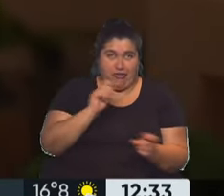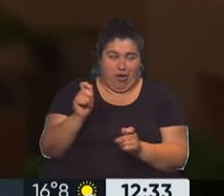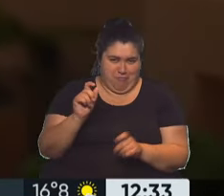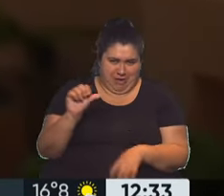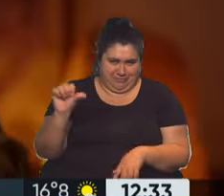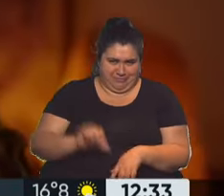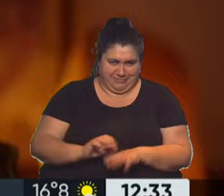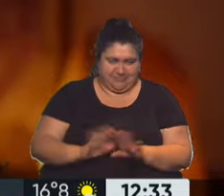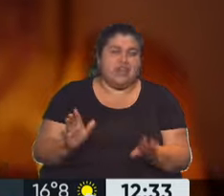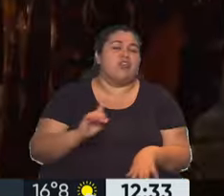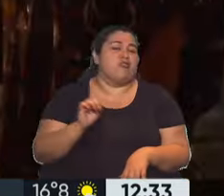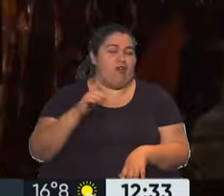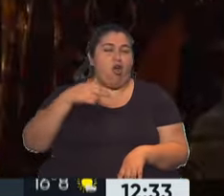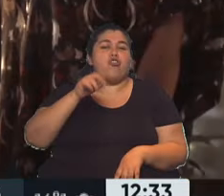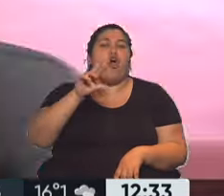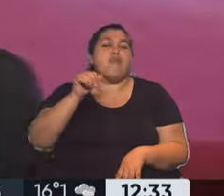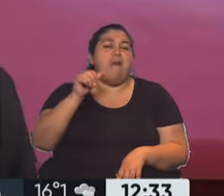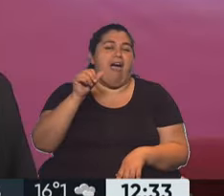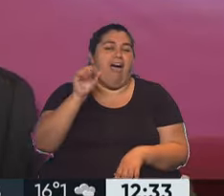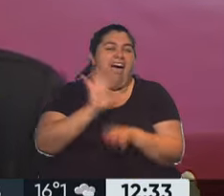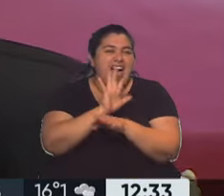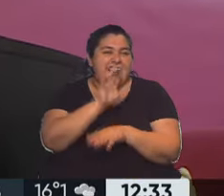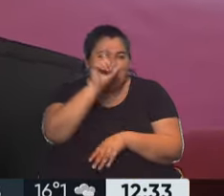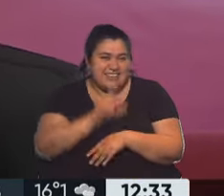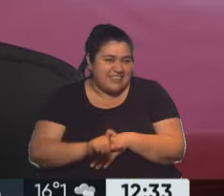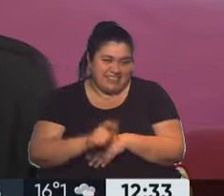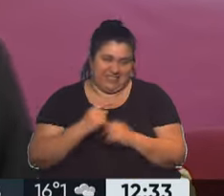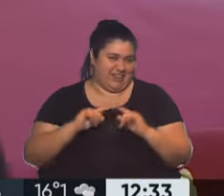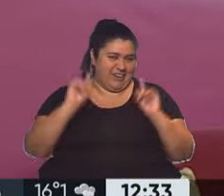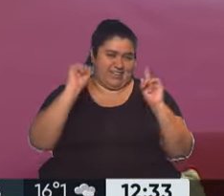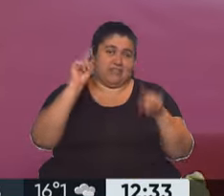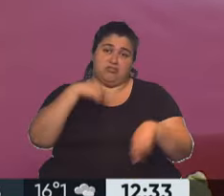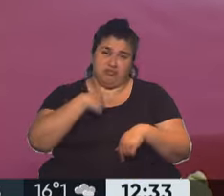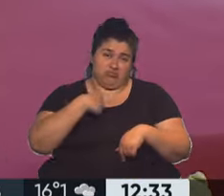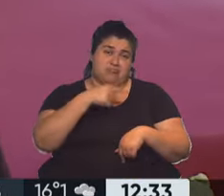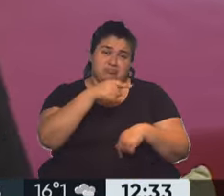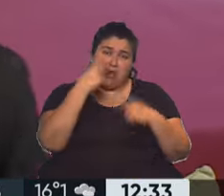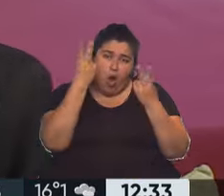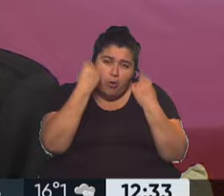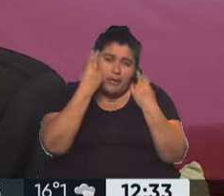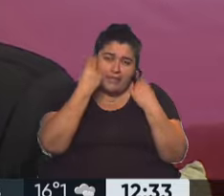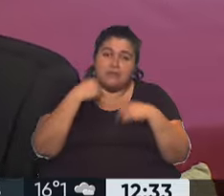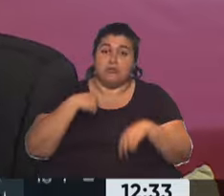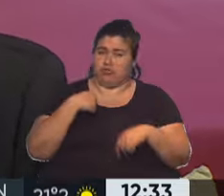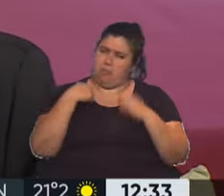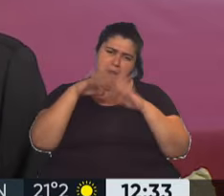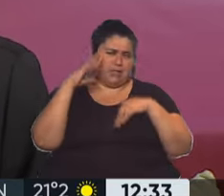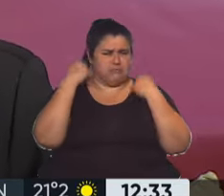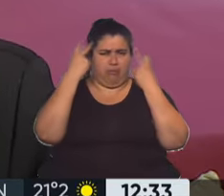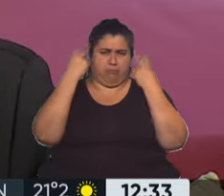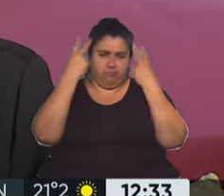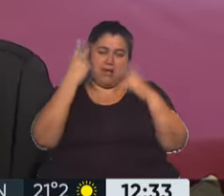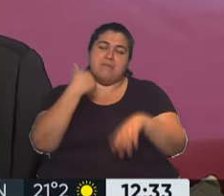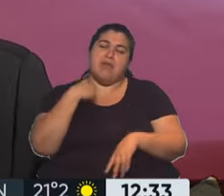Yo, Norma ha sido muy obediente en su vida. Yo todo lo contrario, he sido una desobediente empedernida. Pero la